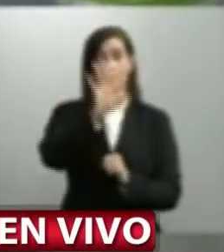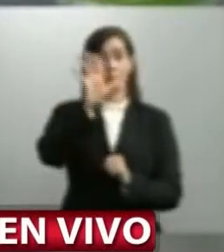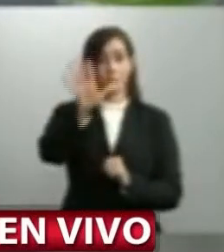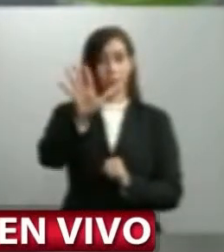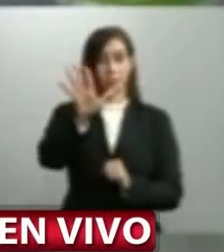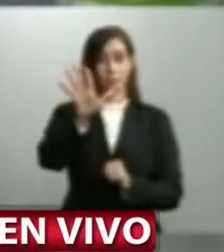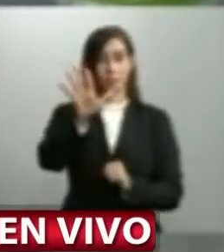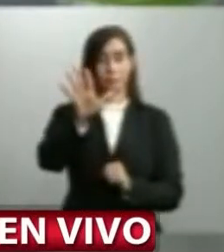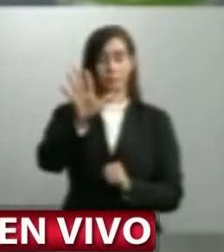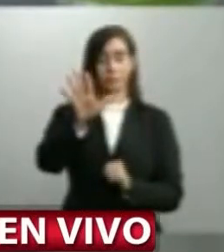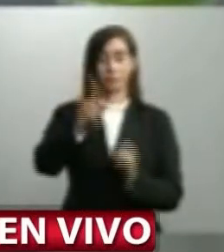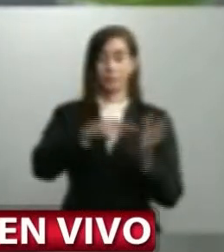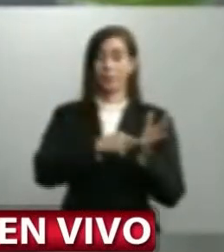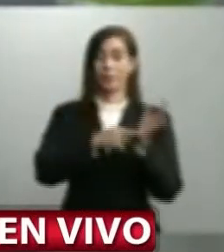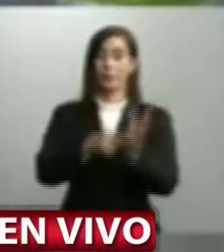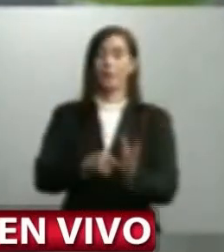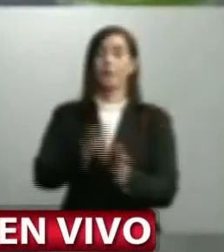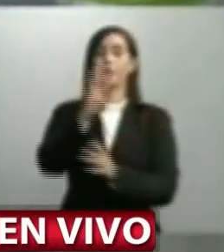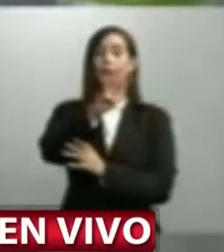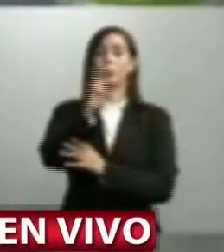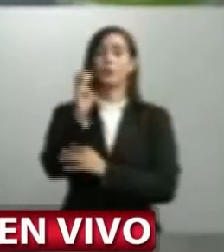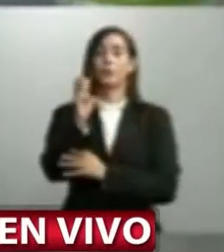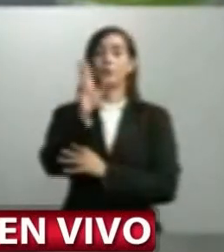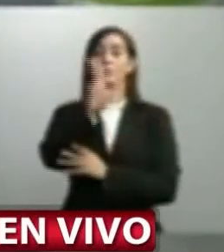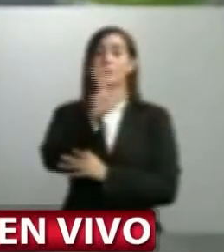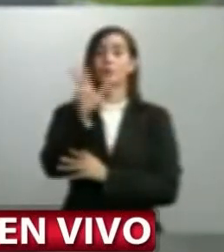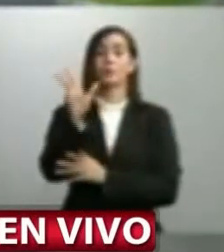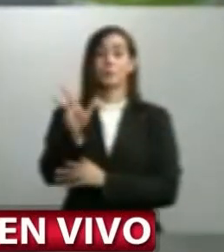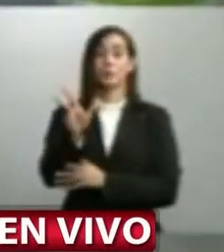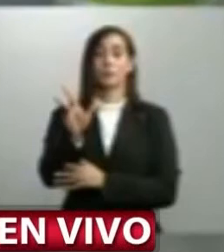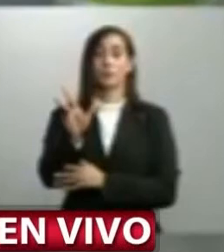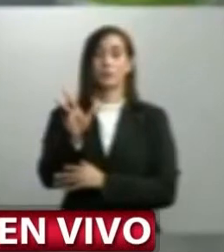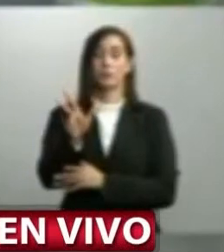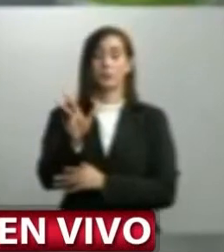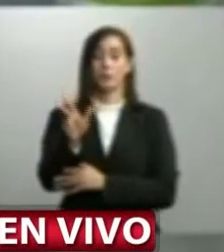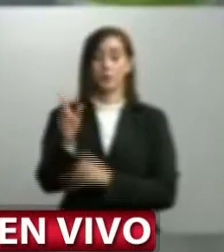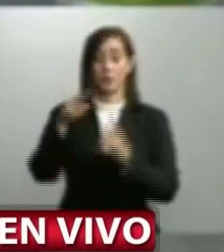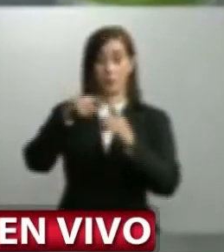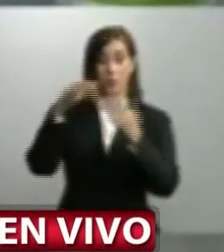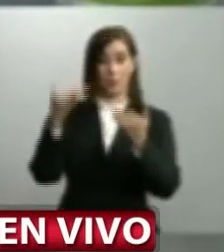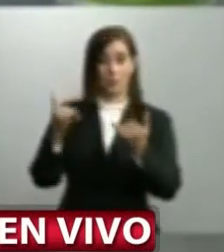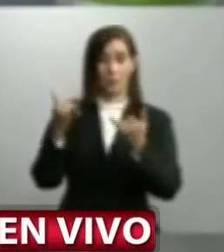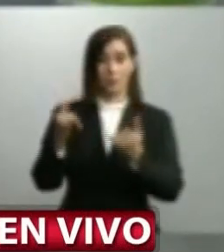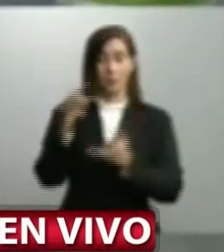65, reporta 433 y el de hoy tiene